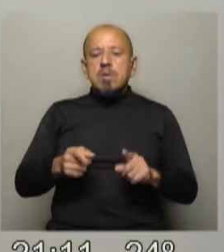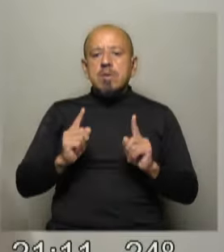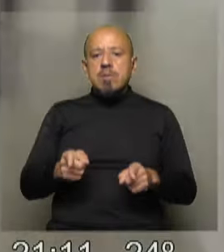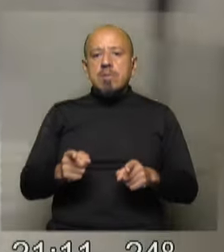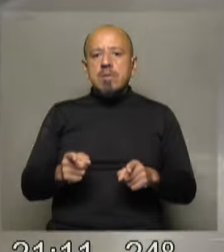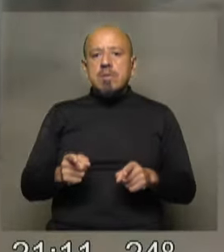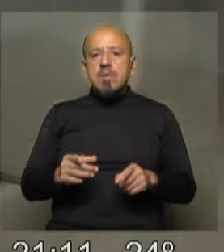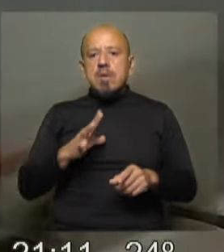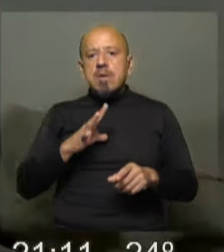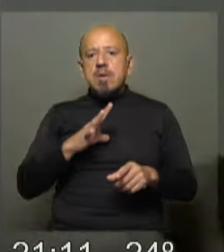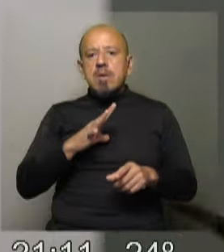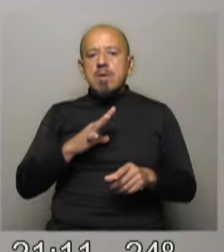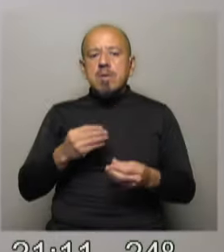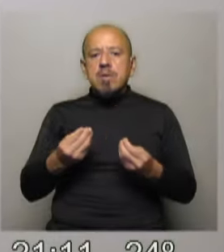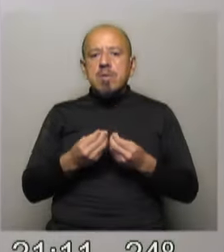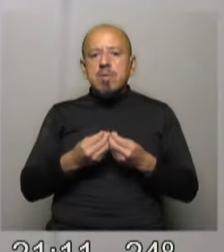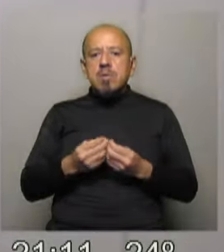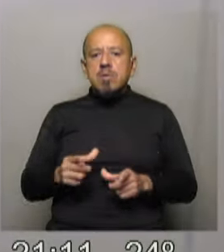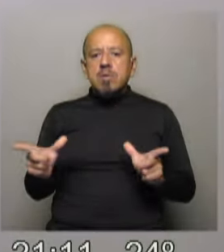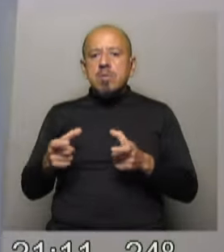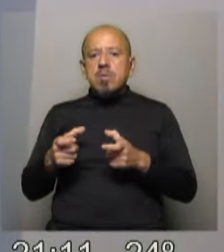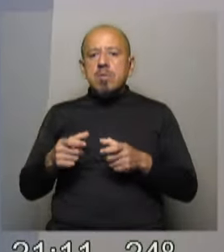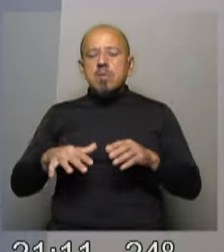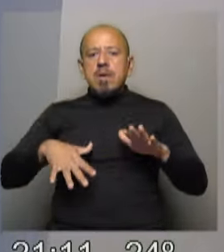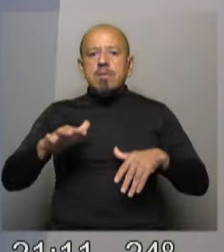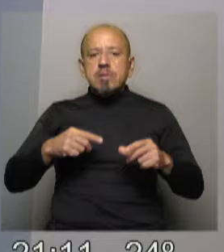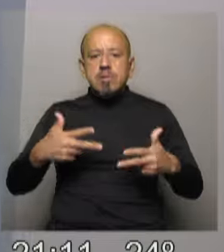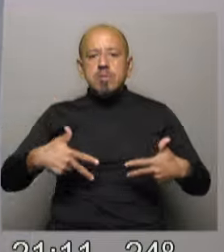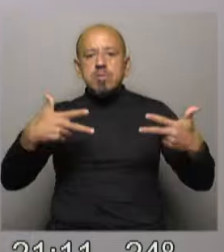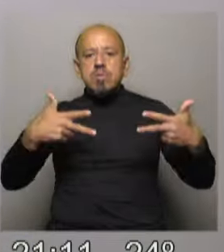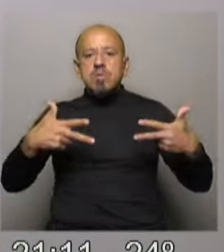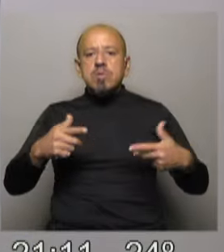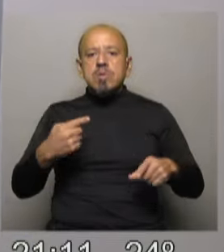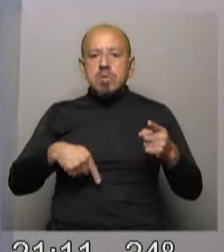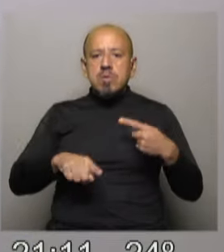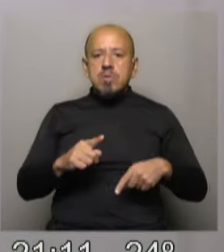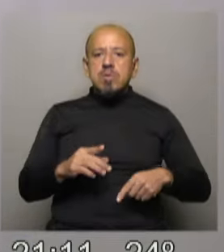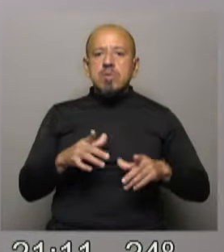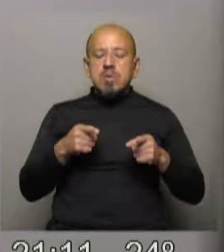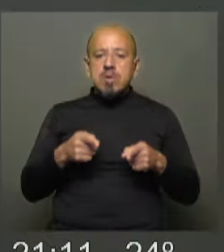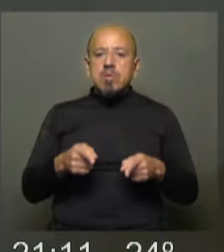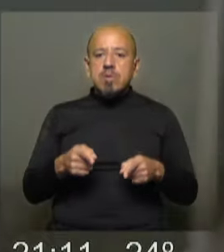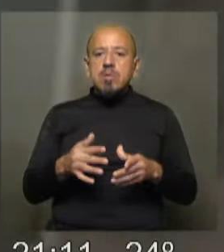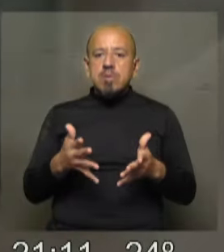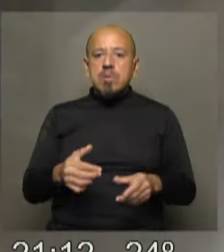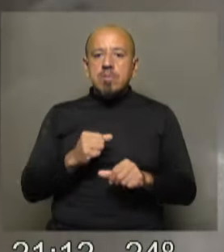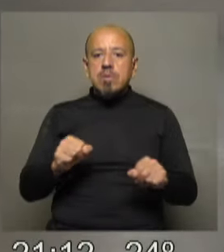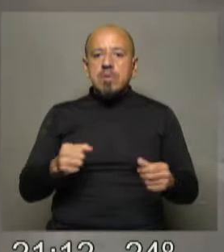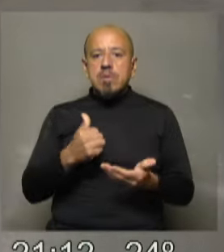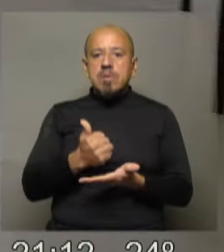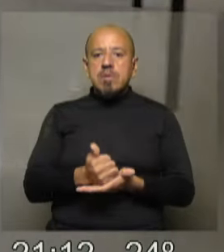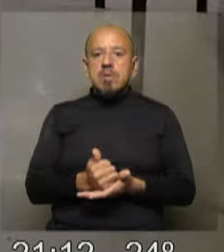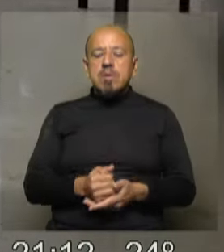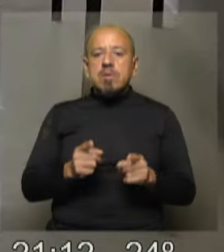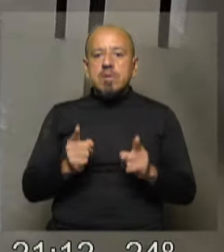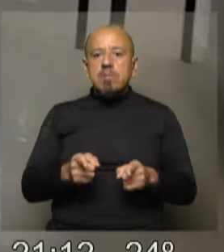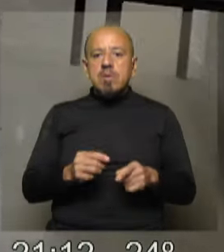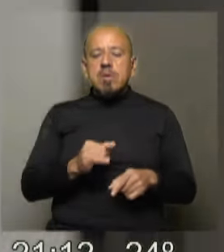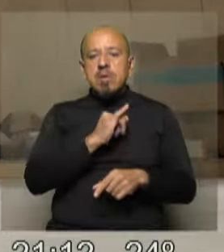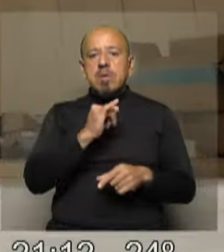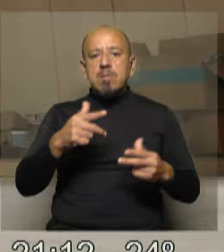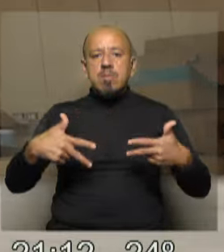la pandemia hay muchas reuniones híbridas que se hacen a veces por Zoom, entonces esto te permite estar presencialmente, pero también estar por Zoom. Recién